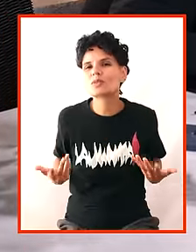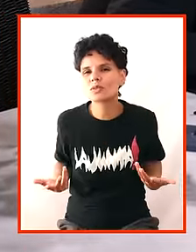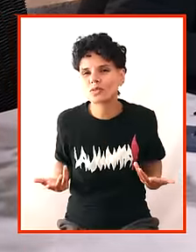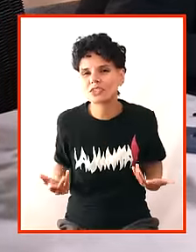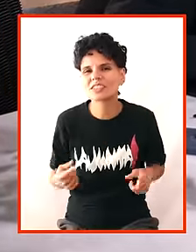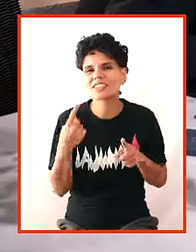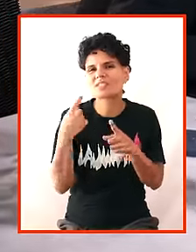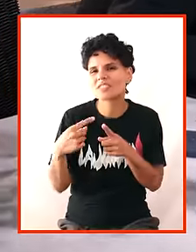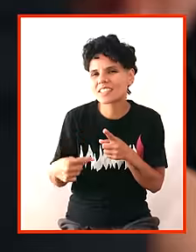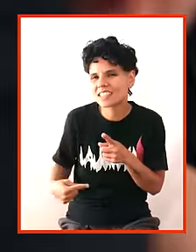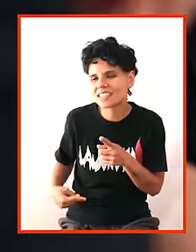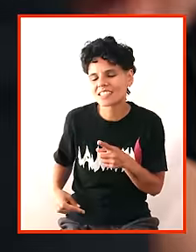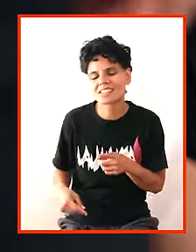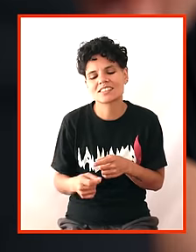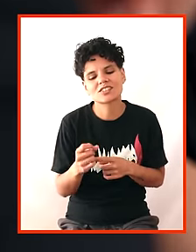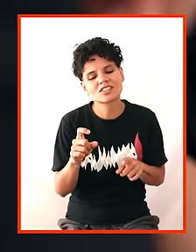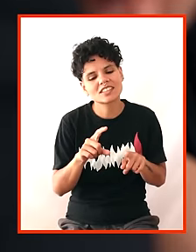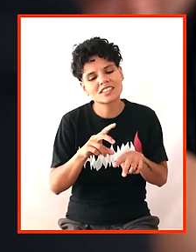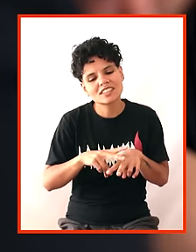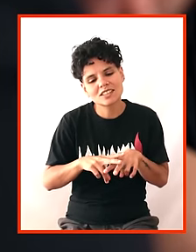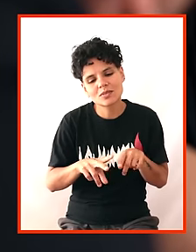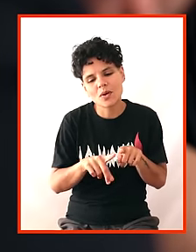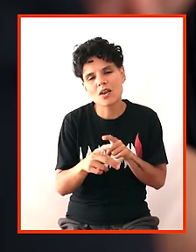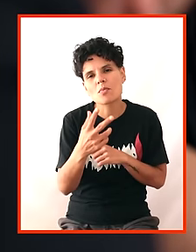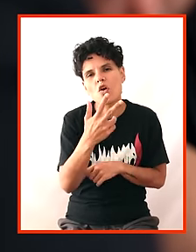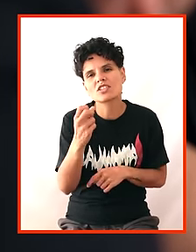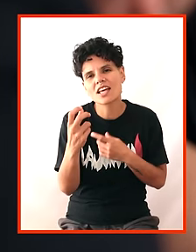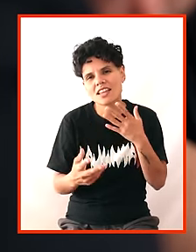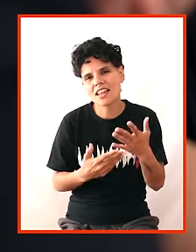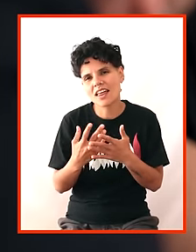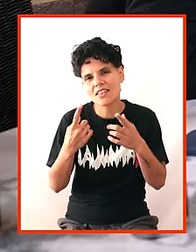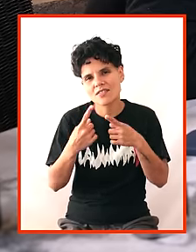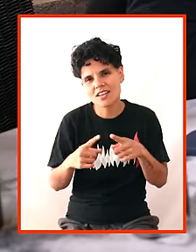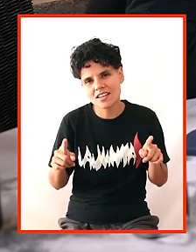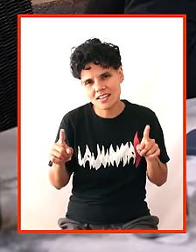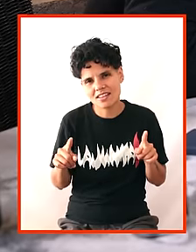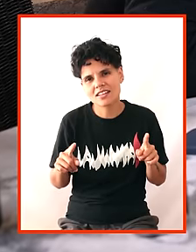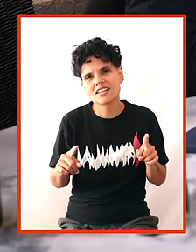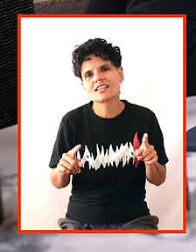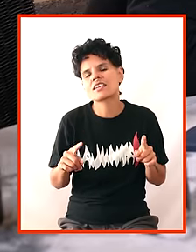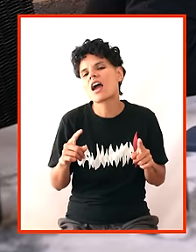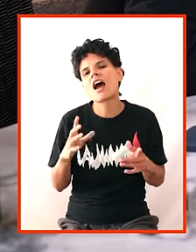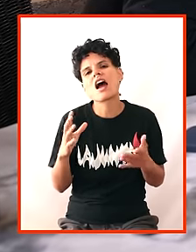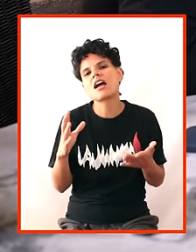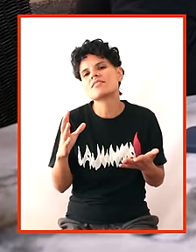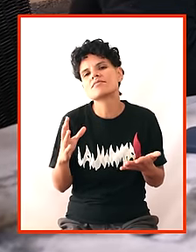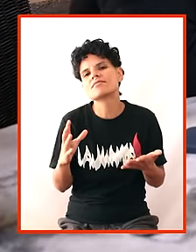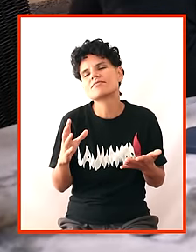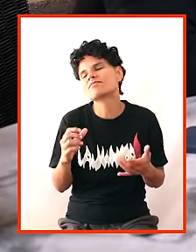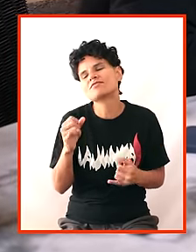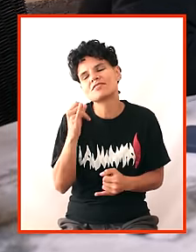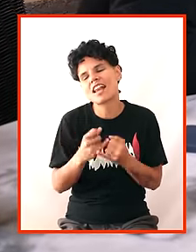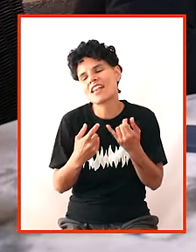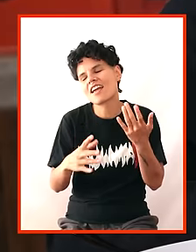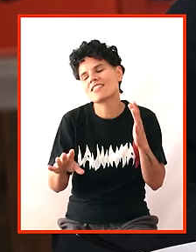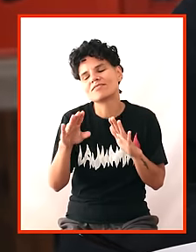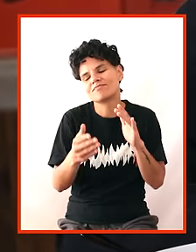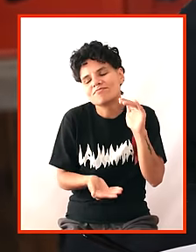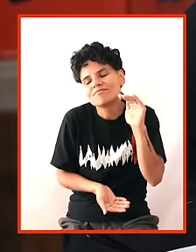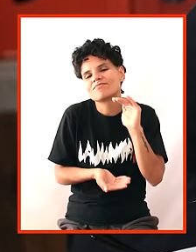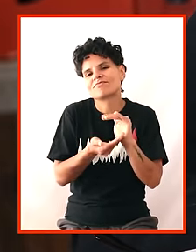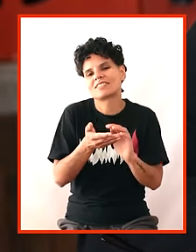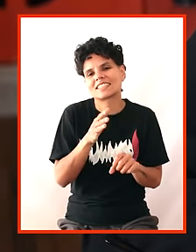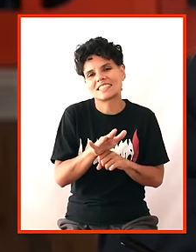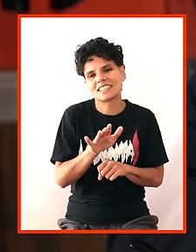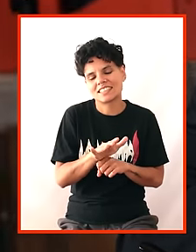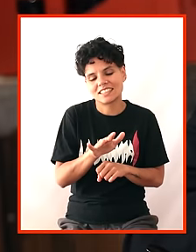una... Una lista como de 80 temas. Sí. Y nos quedamos con 15. Y ahí tuvimos la fortuna de encontrar un gran productor